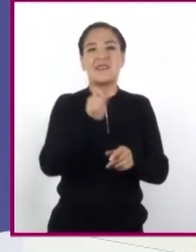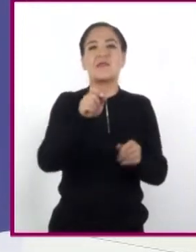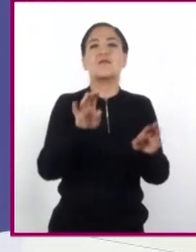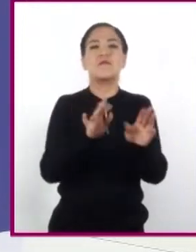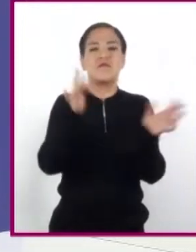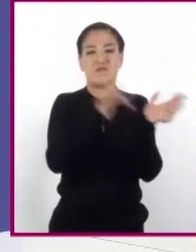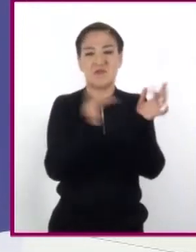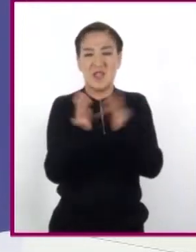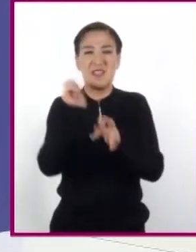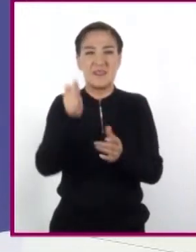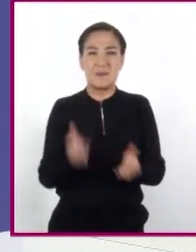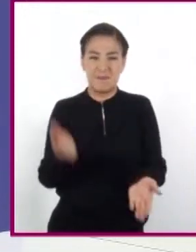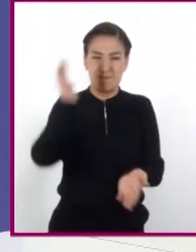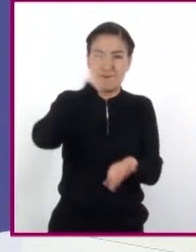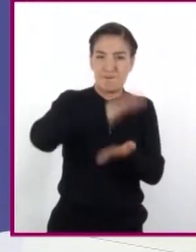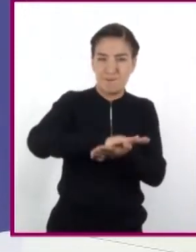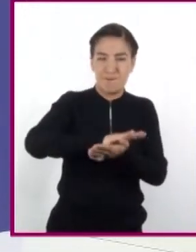mitad.